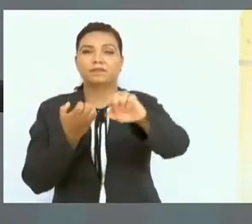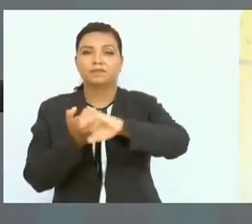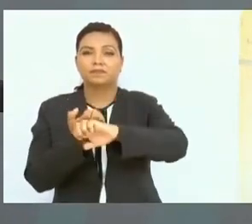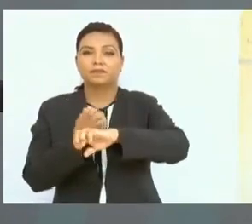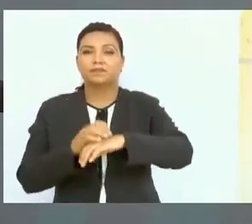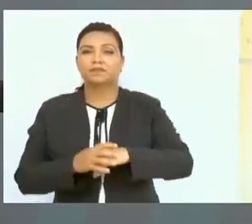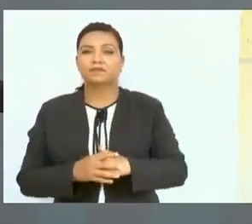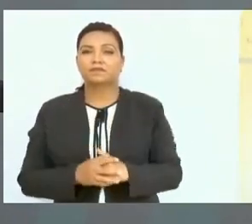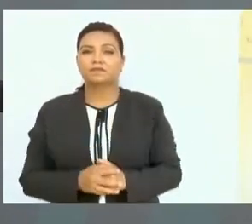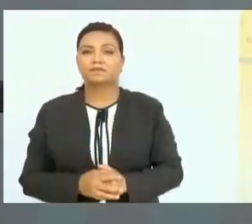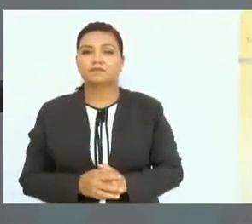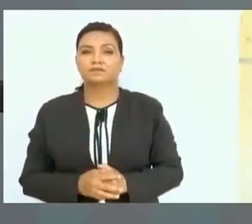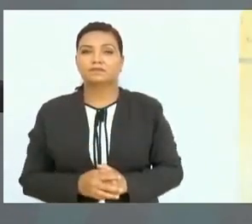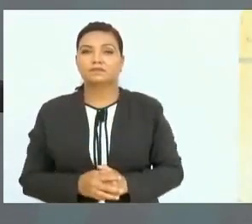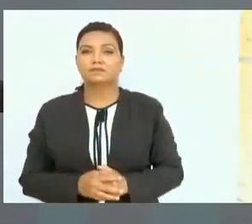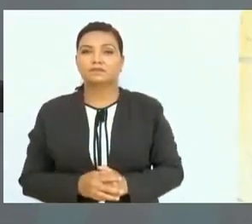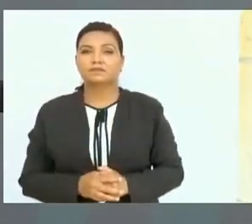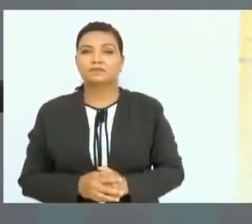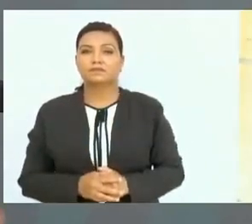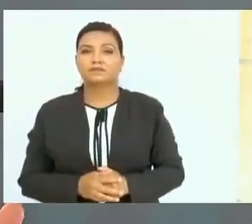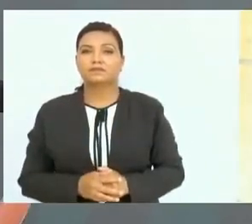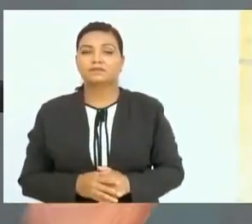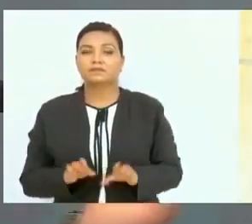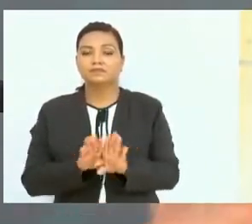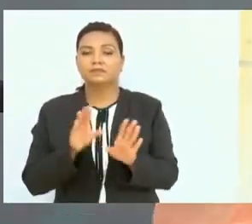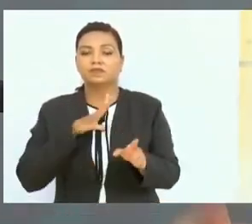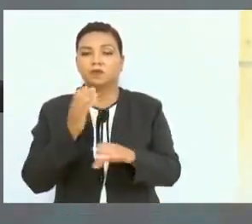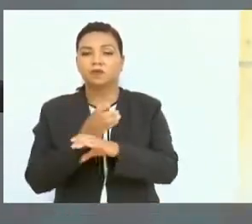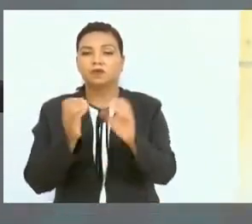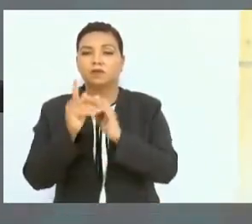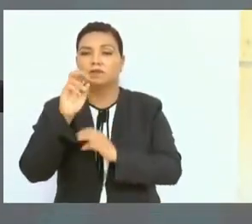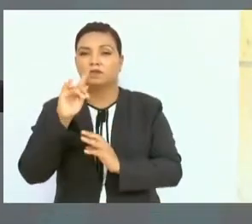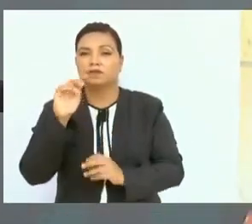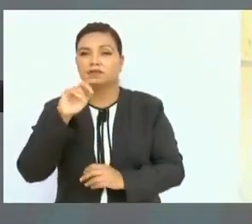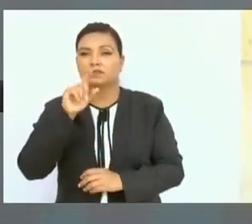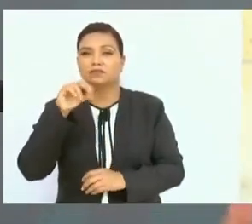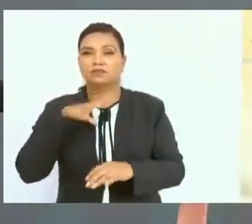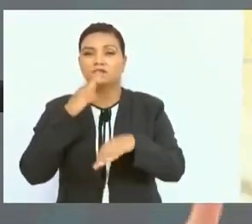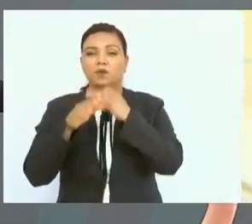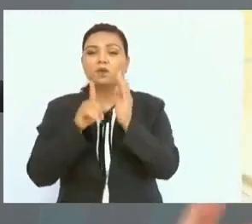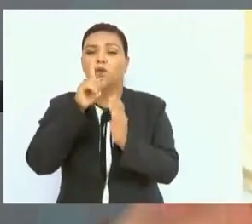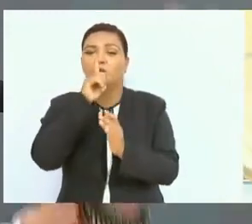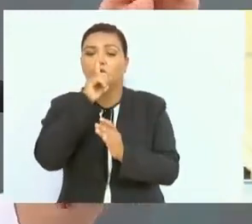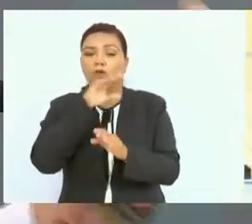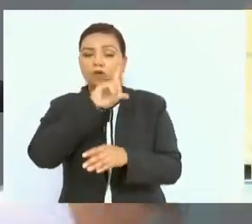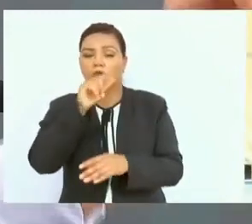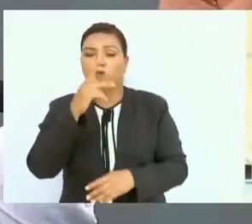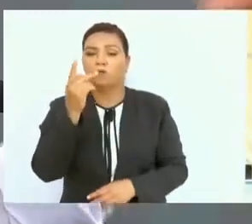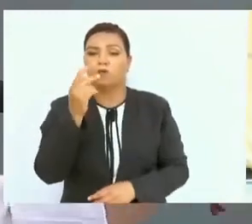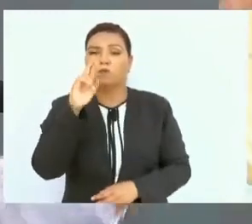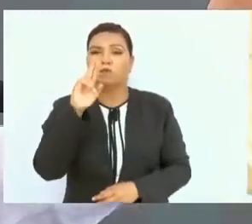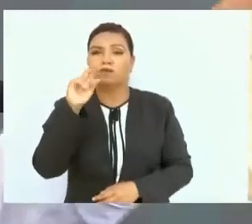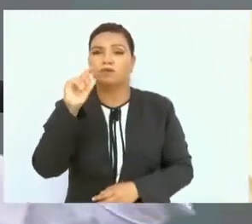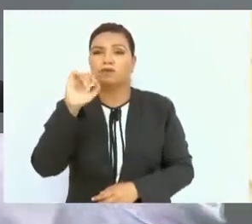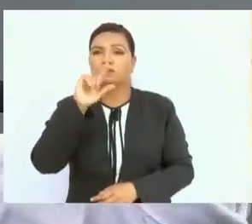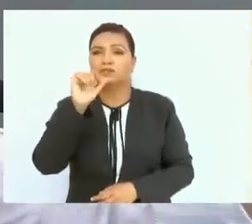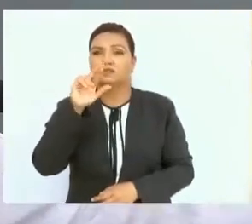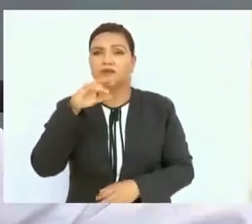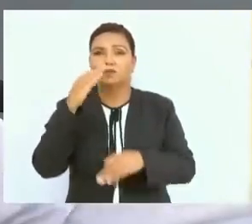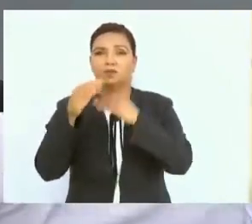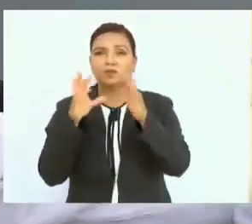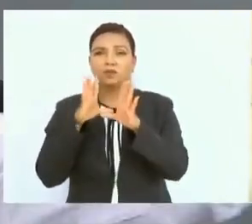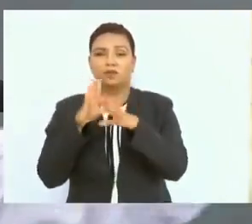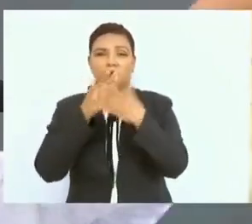modelo llevó a una situación de privatización silenciosa. Se empezaron a privatizar muchos de los servicios